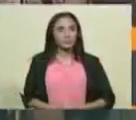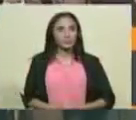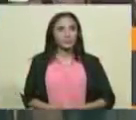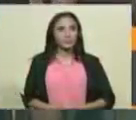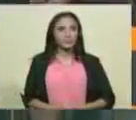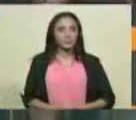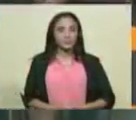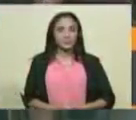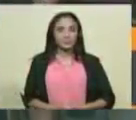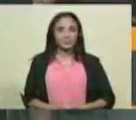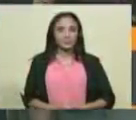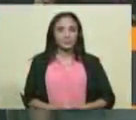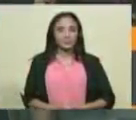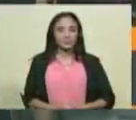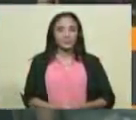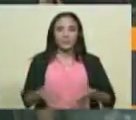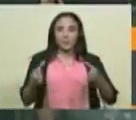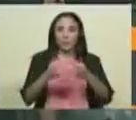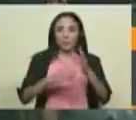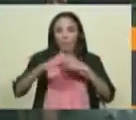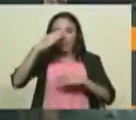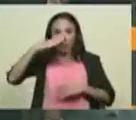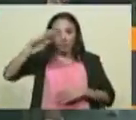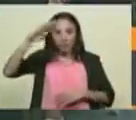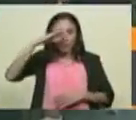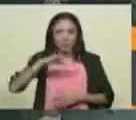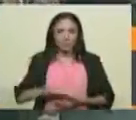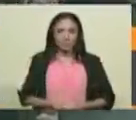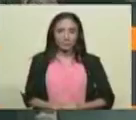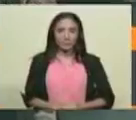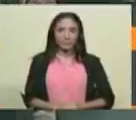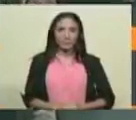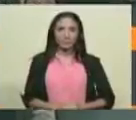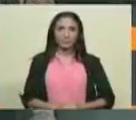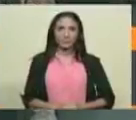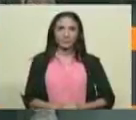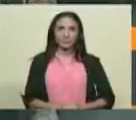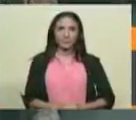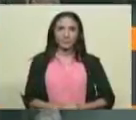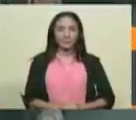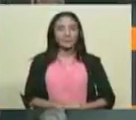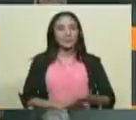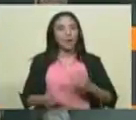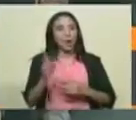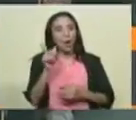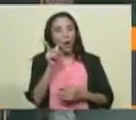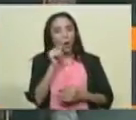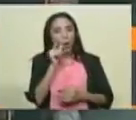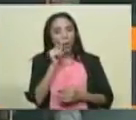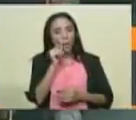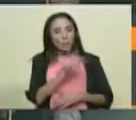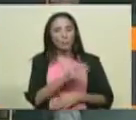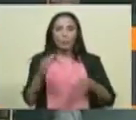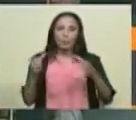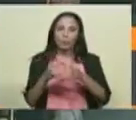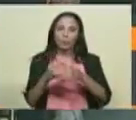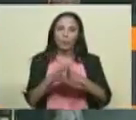del Magisterio Mexicano. Marcos González, del Comité Internacional por la Paz, la